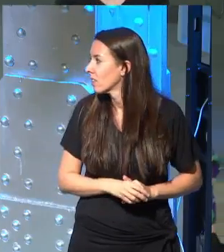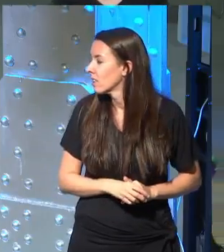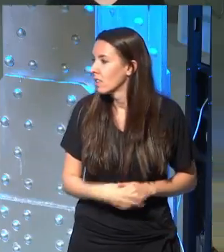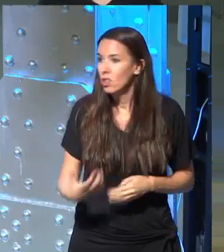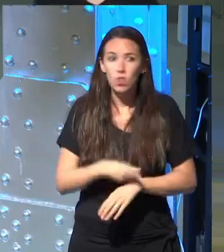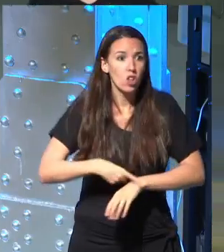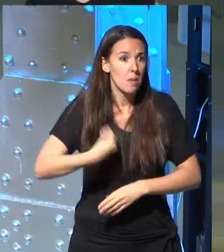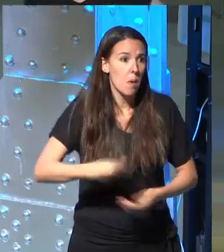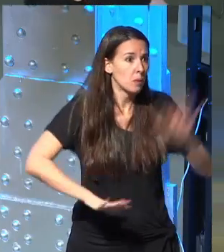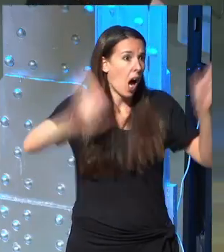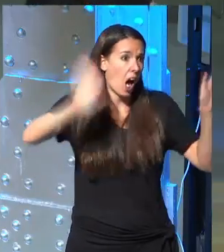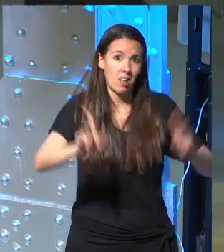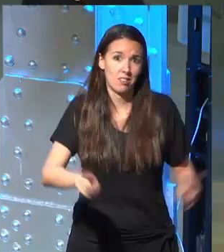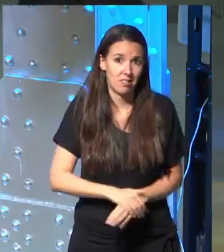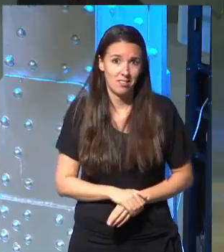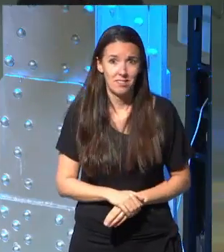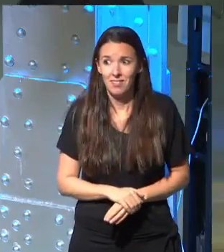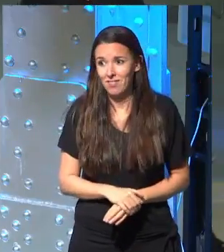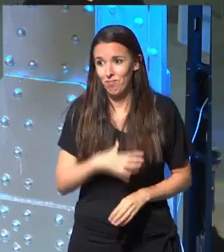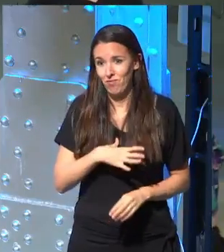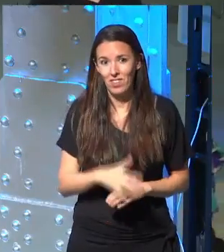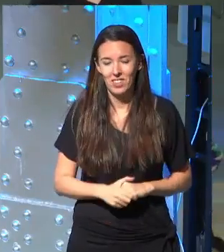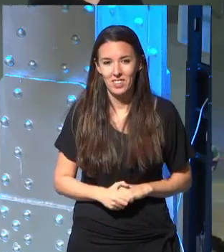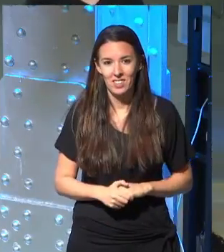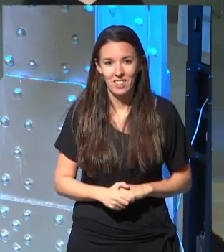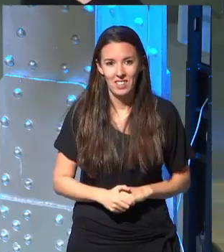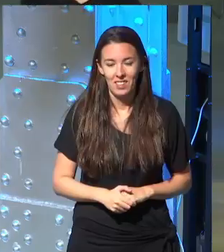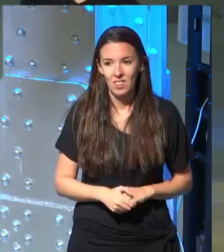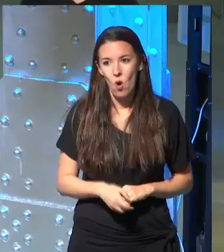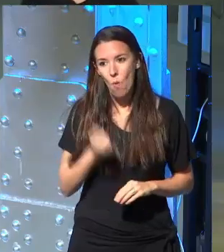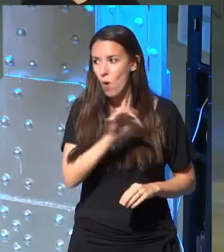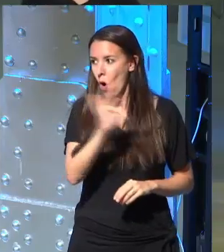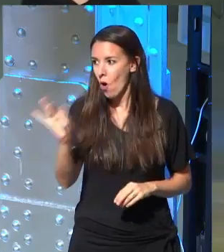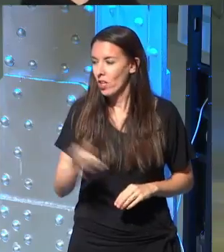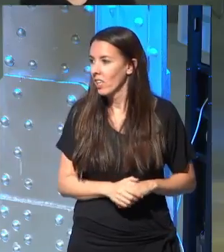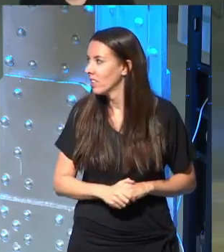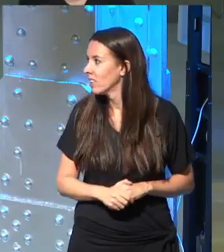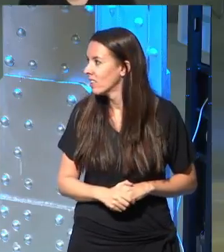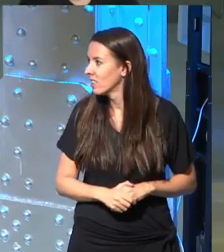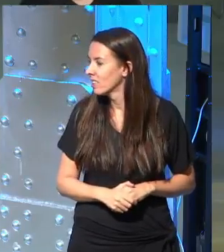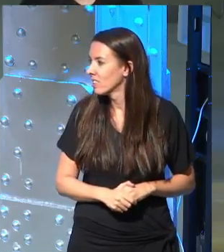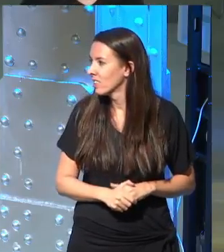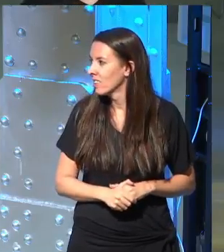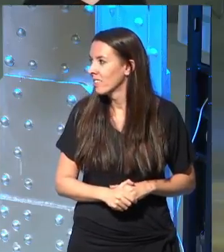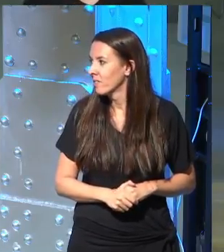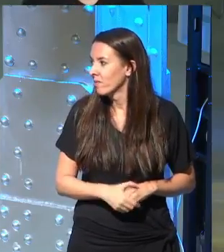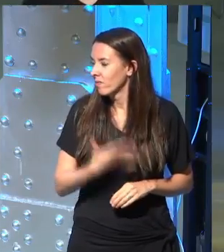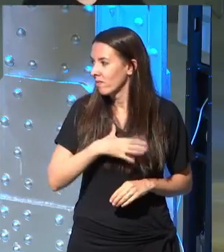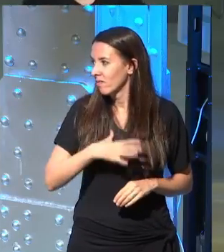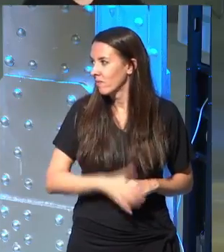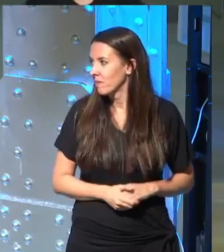Todos a la vez no, ¿eh? A ver, sí, por favor, no peleéis. Un poco de orden. Hay un micro. Aquí, por favor.